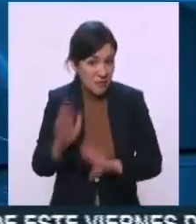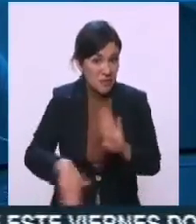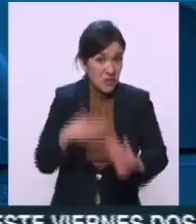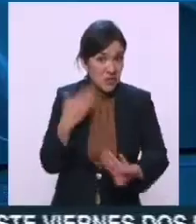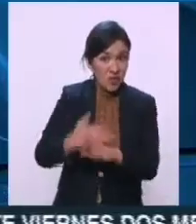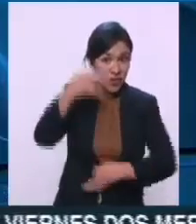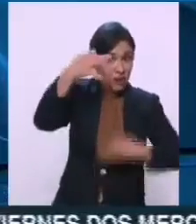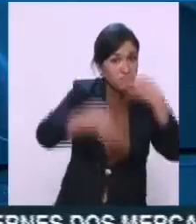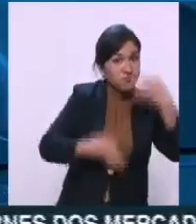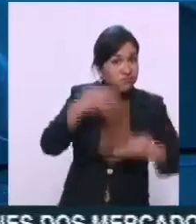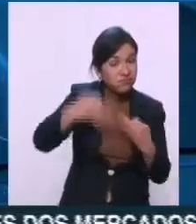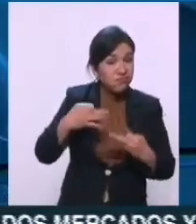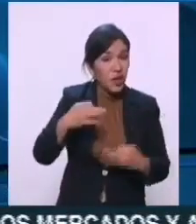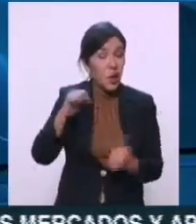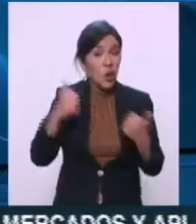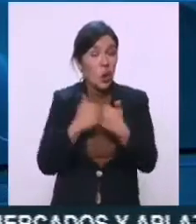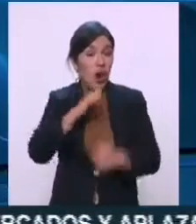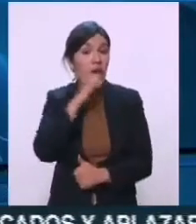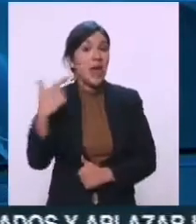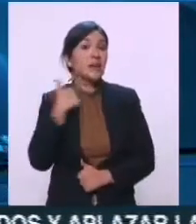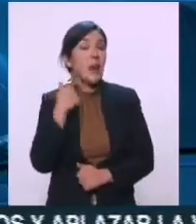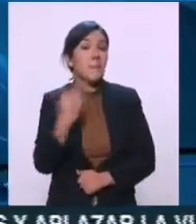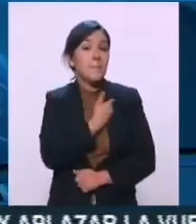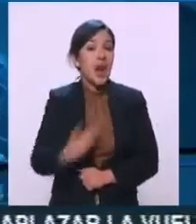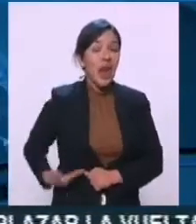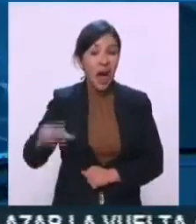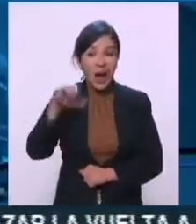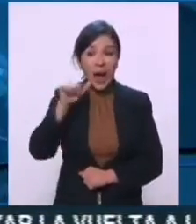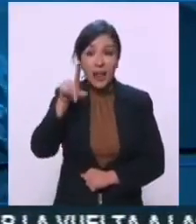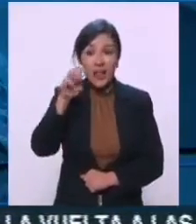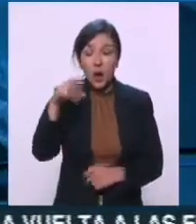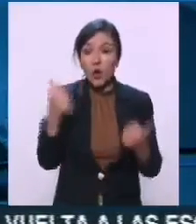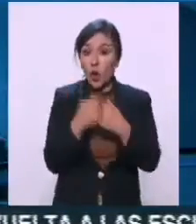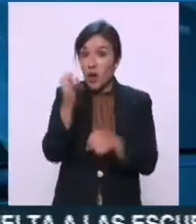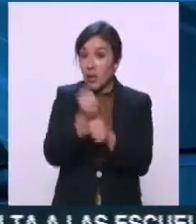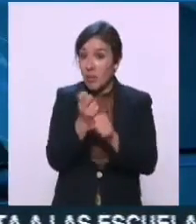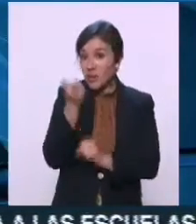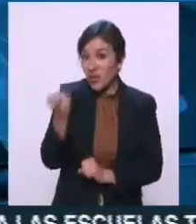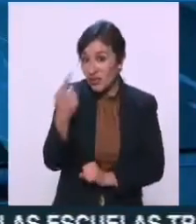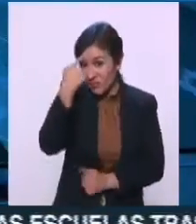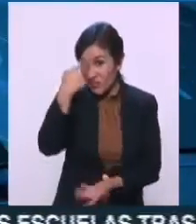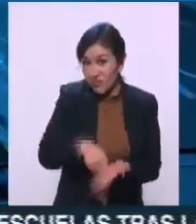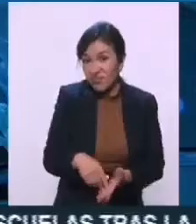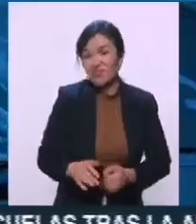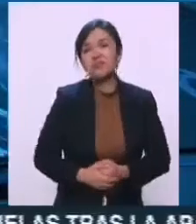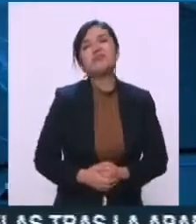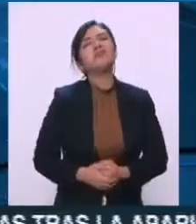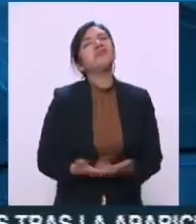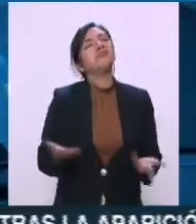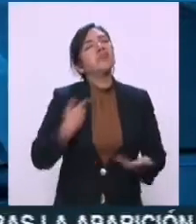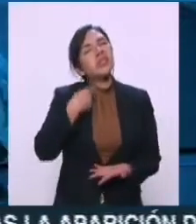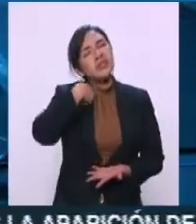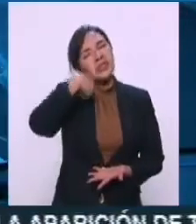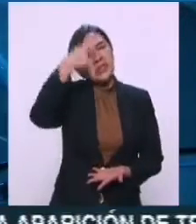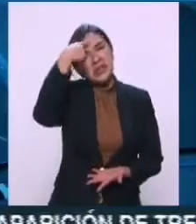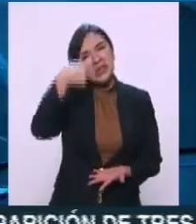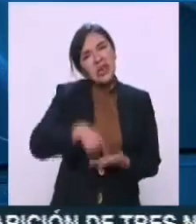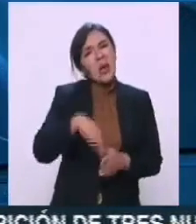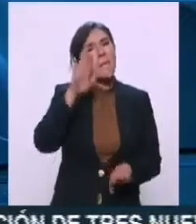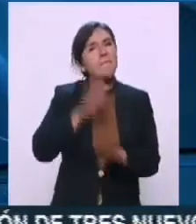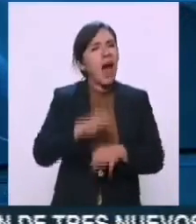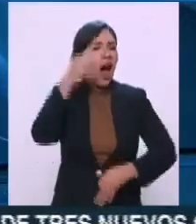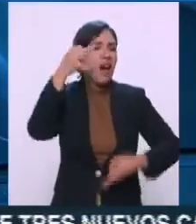ante la justicia al expresidente Calderón derivado de investigaciones como esta? Mira, yo creo que lo que sigue es todo el